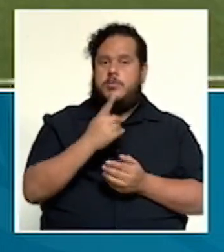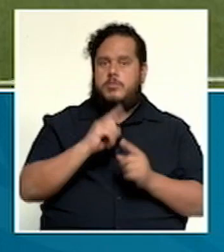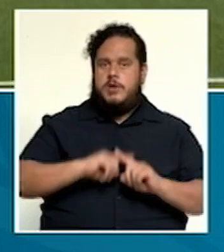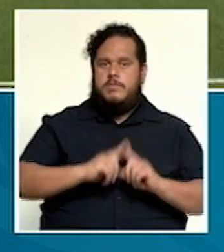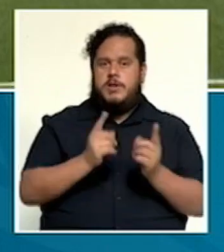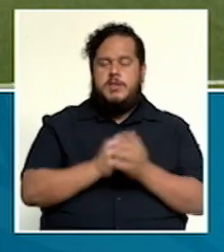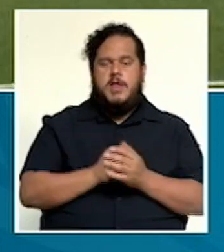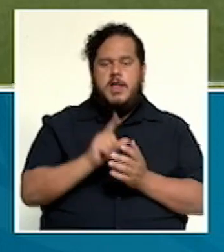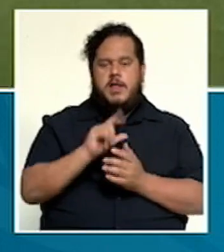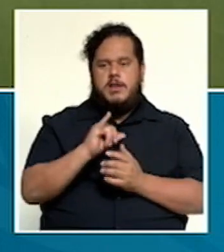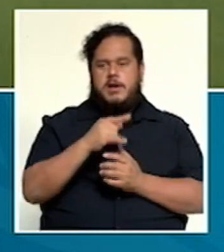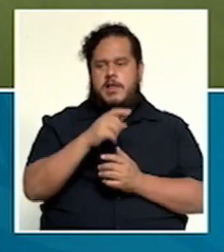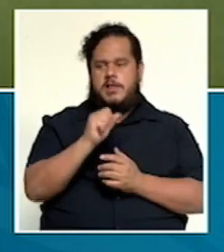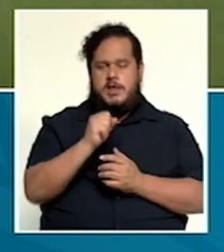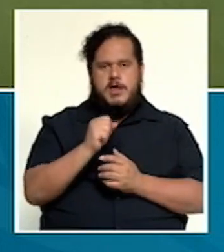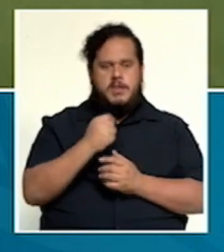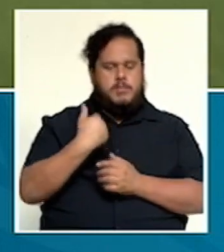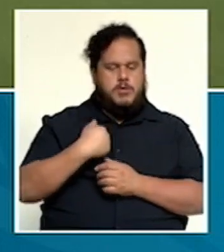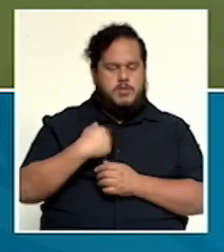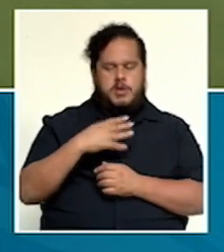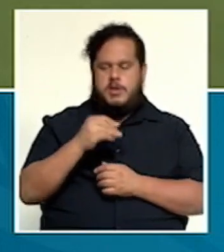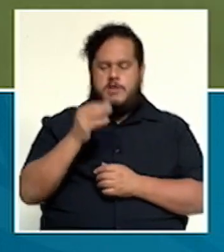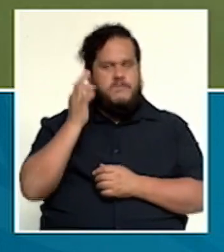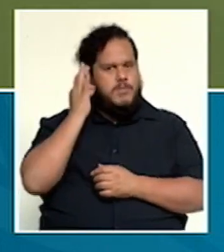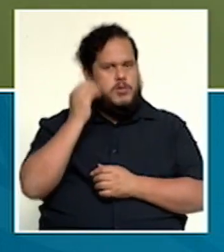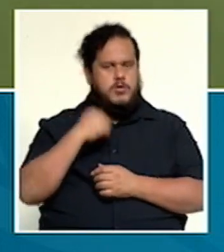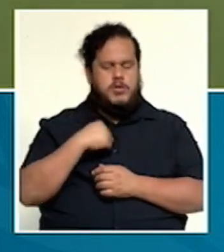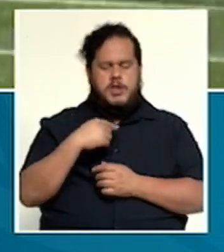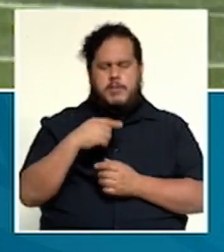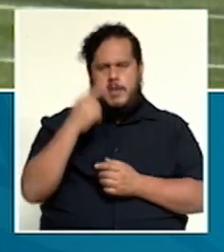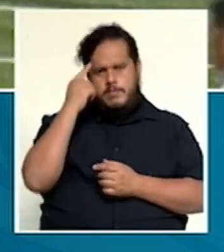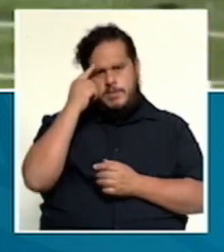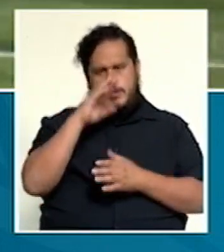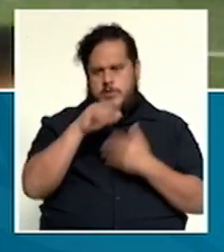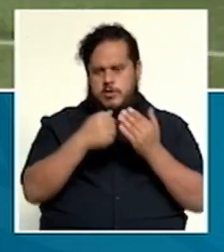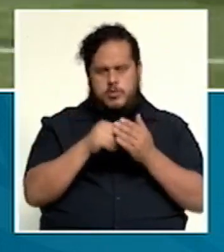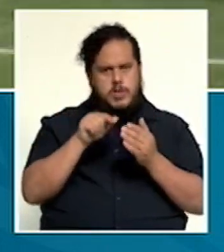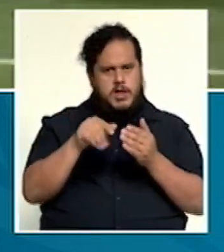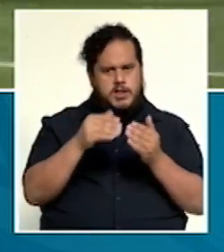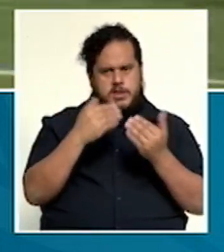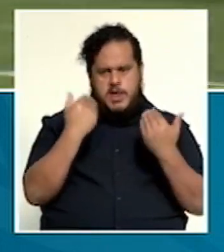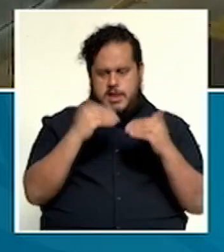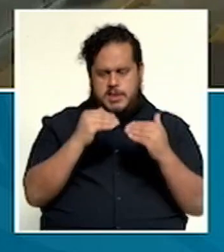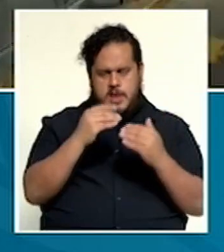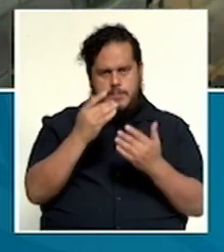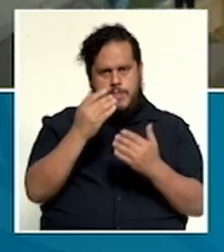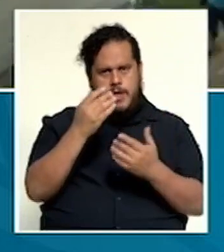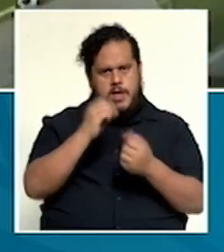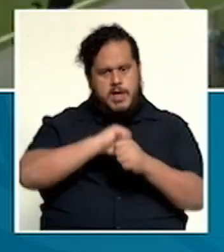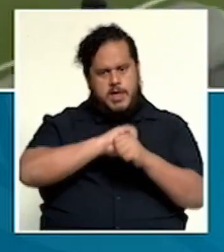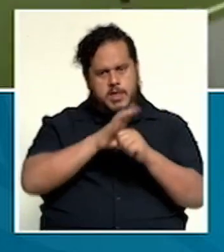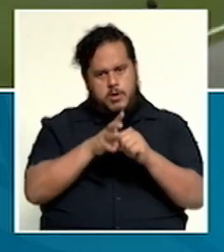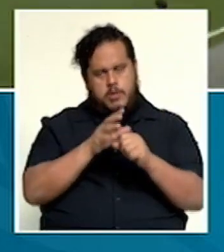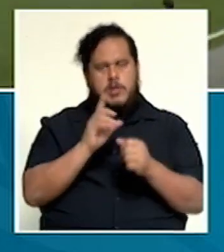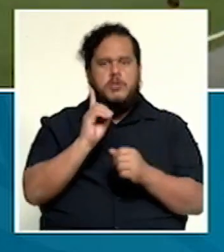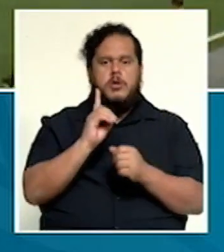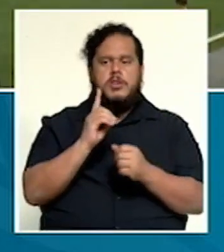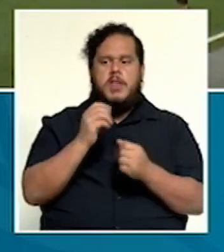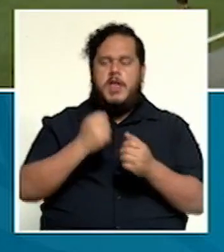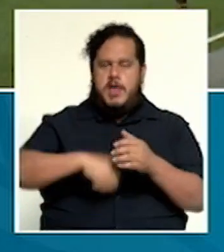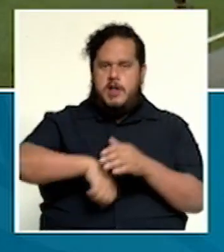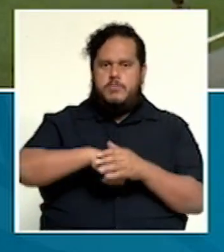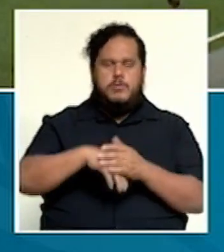las ligas masculina y femenina. Estaba pensando durante toda esta etapa COVID, en donde la liga femenina